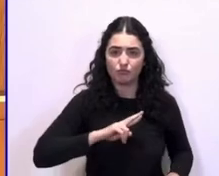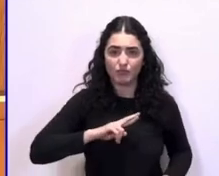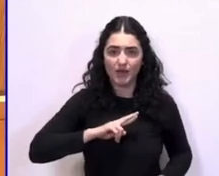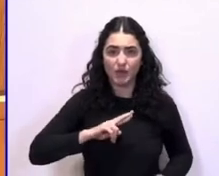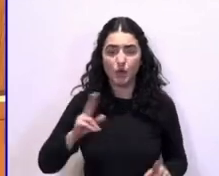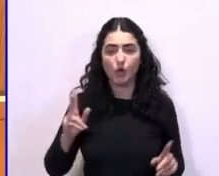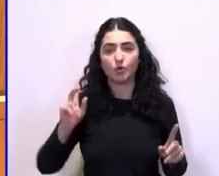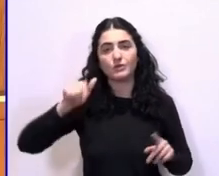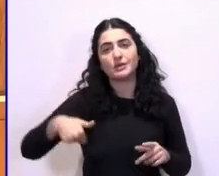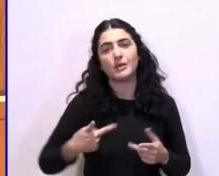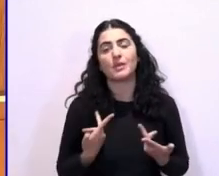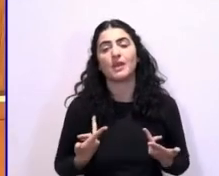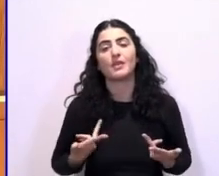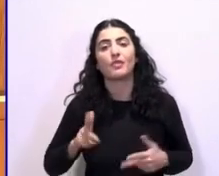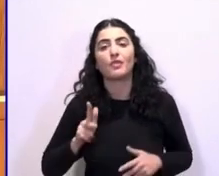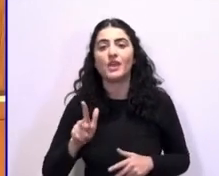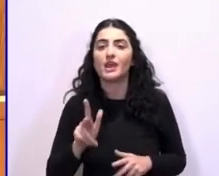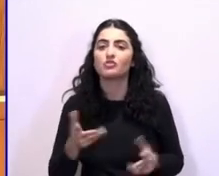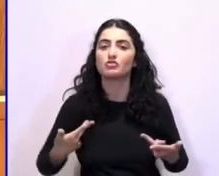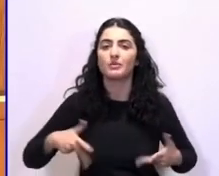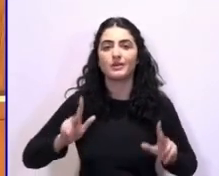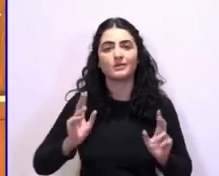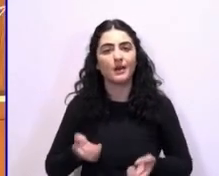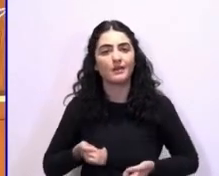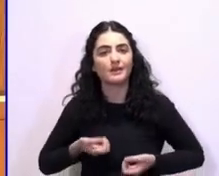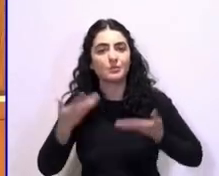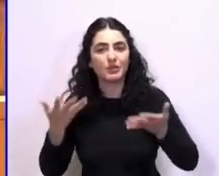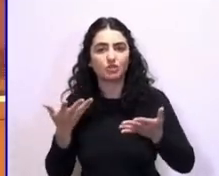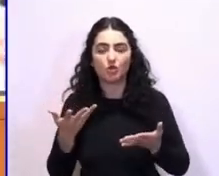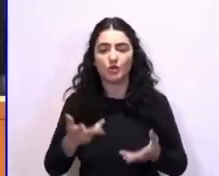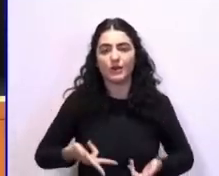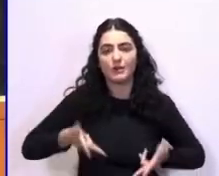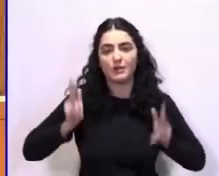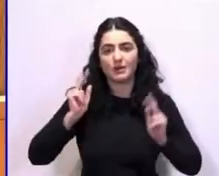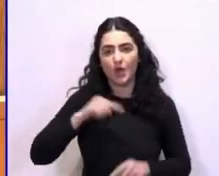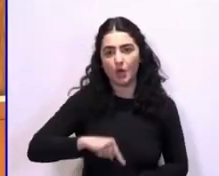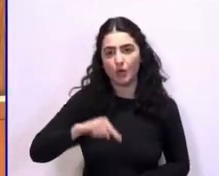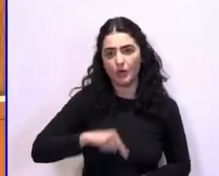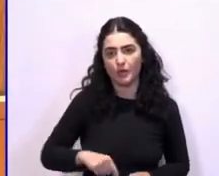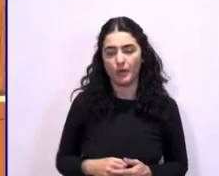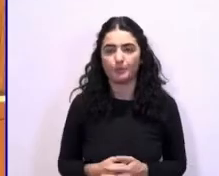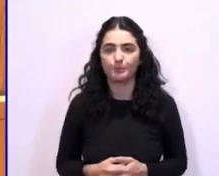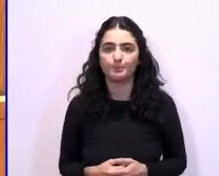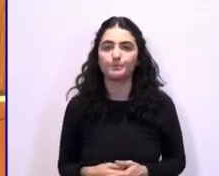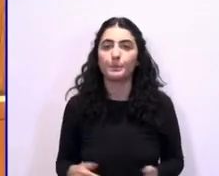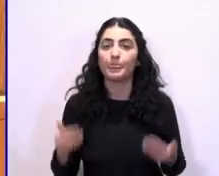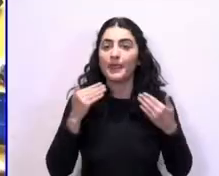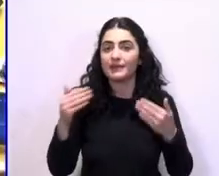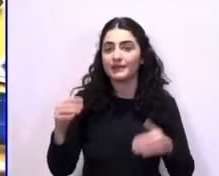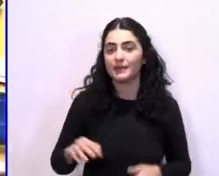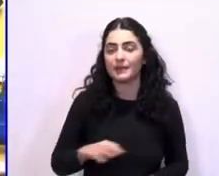a la libertad de expresión y el derecho a la libertad de conciencia. Gracias, señora Moreno. ¿Alguno